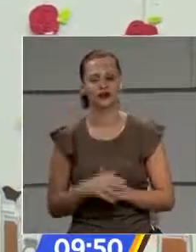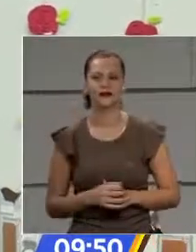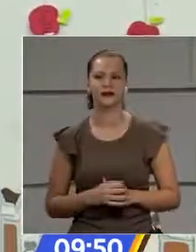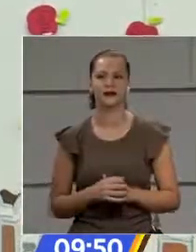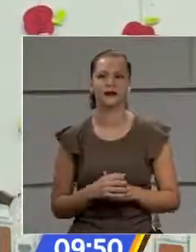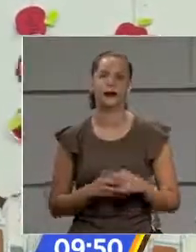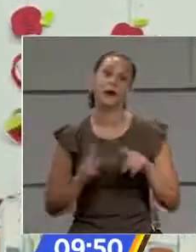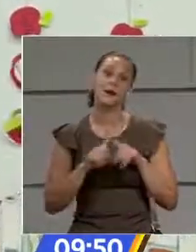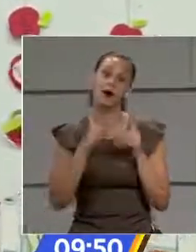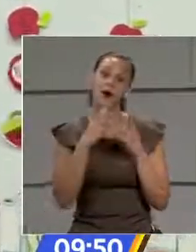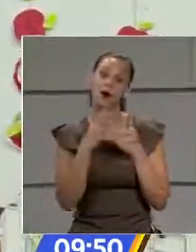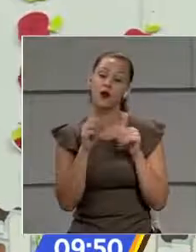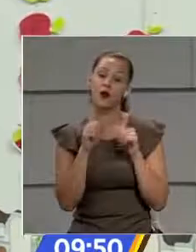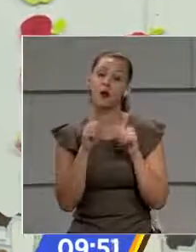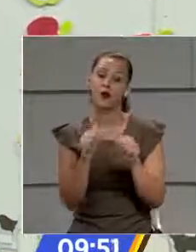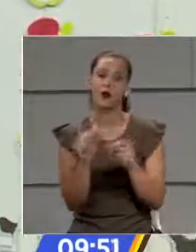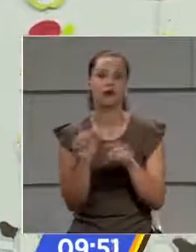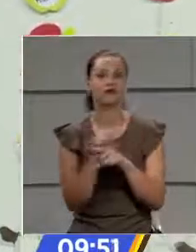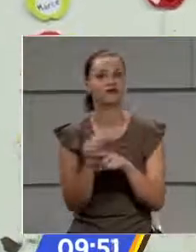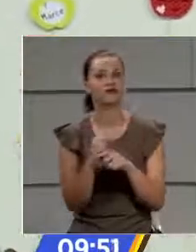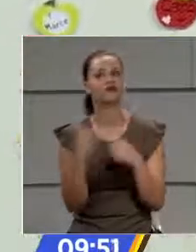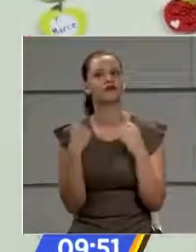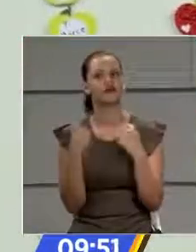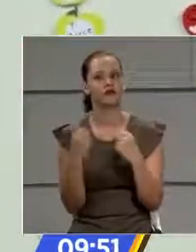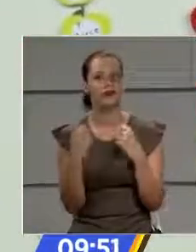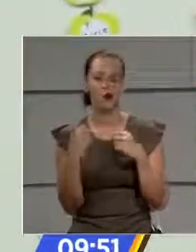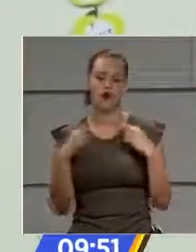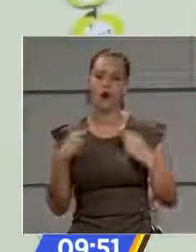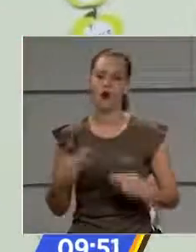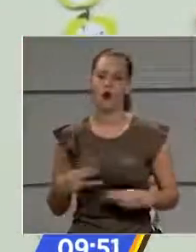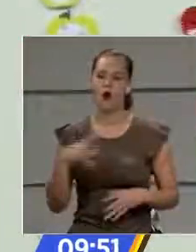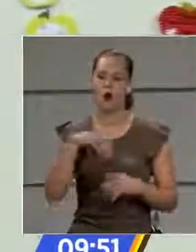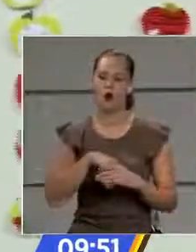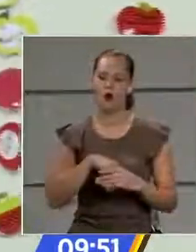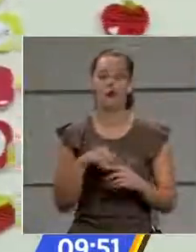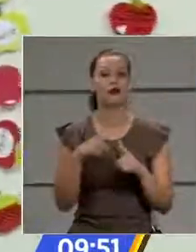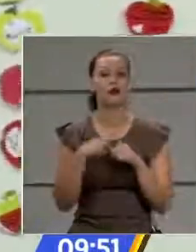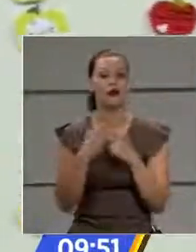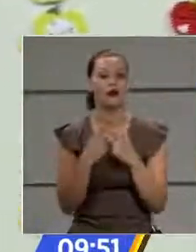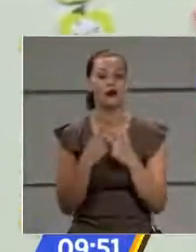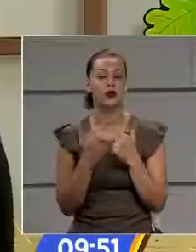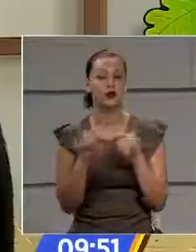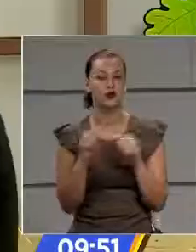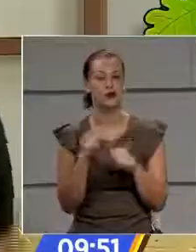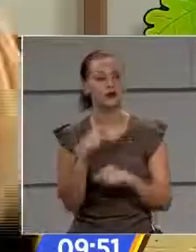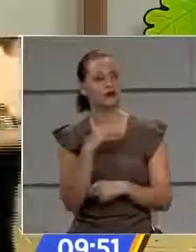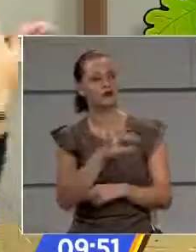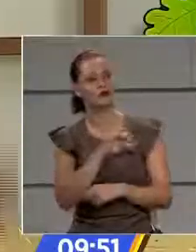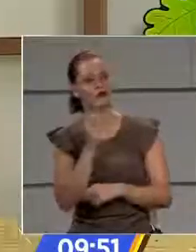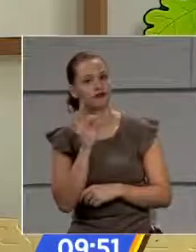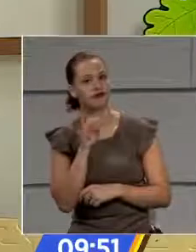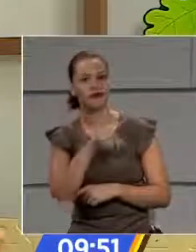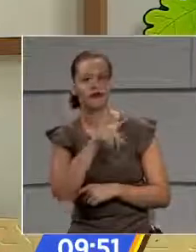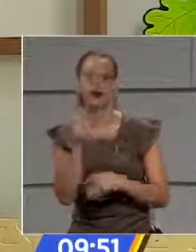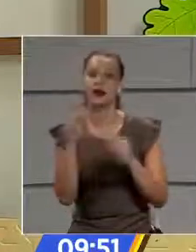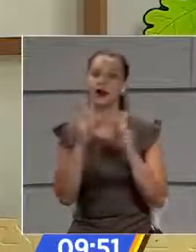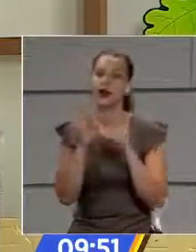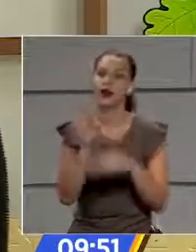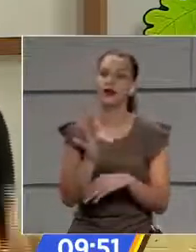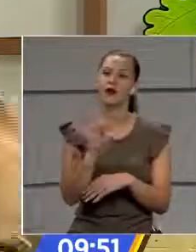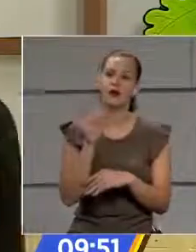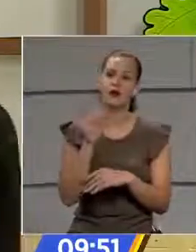8751-1313. Pero bueno, vamos a continuar ejercitando nuestros órganos. De acuerdo, entonces, Carol, la invito, y en casa los niños y niñas,